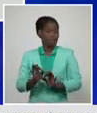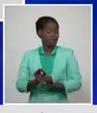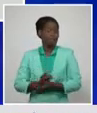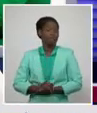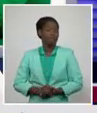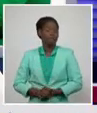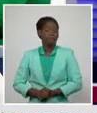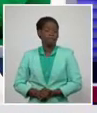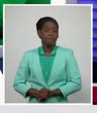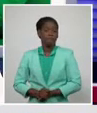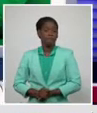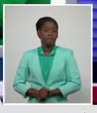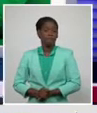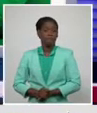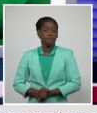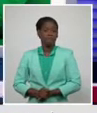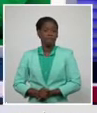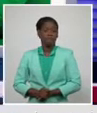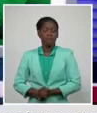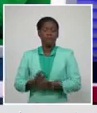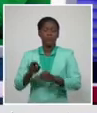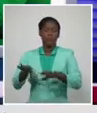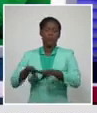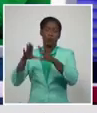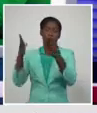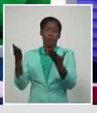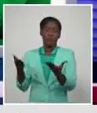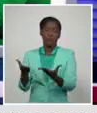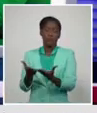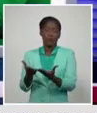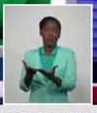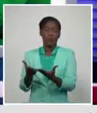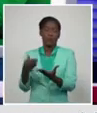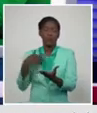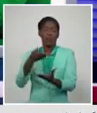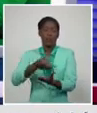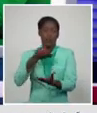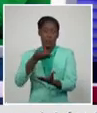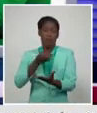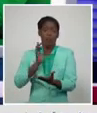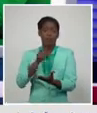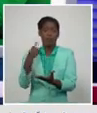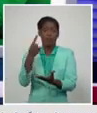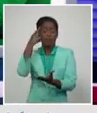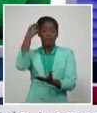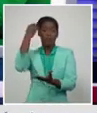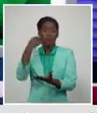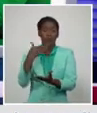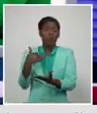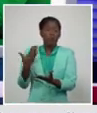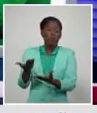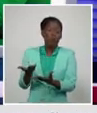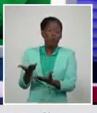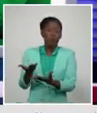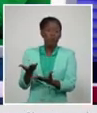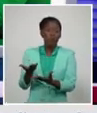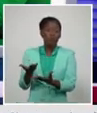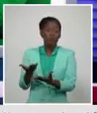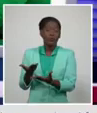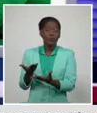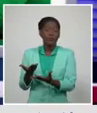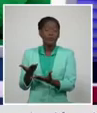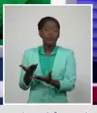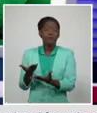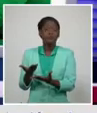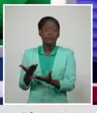ratificamos. Esta es la situación del mundo, Gisela. Creo que las cifras lo dicen todo.